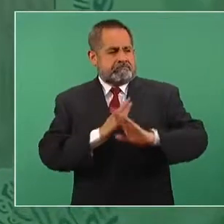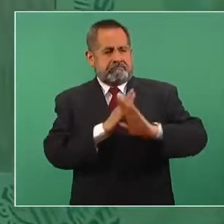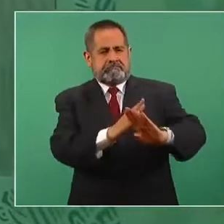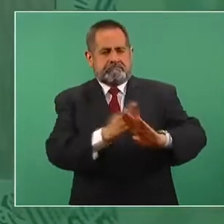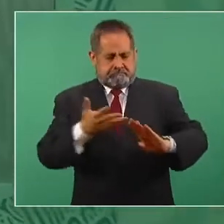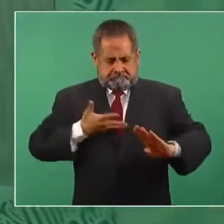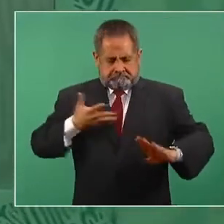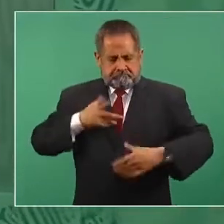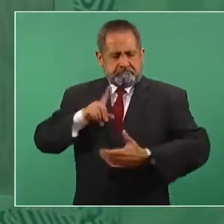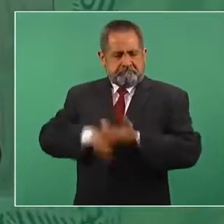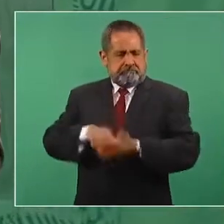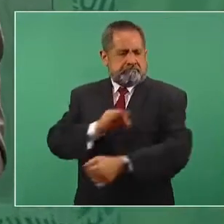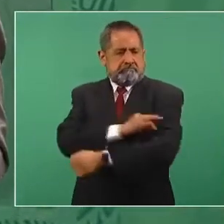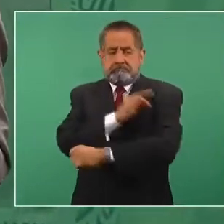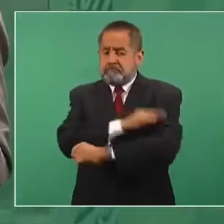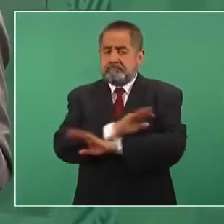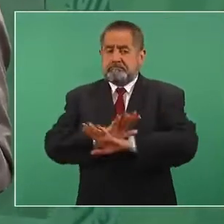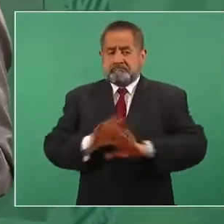protegidos.